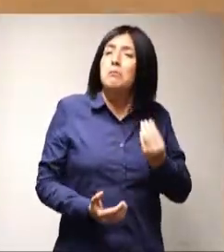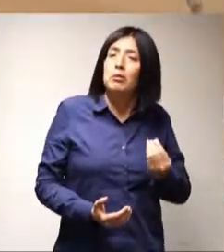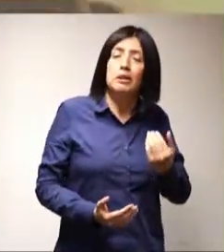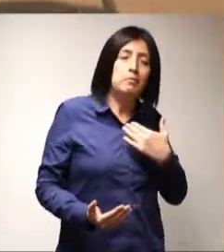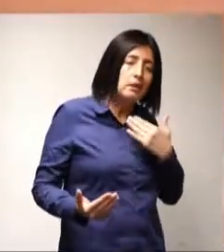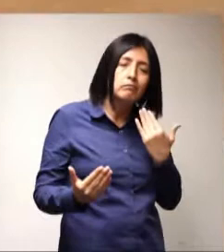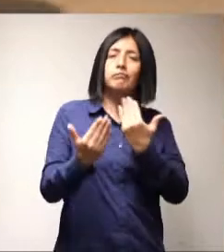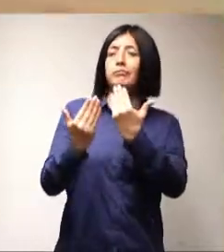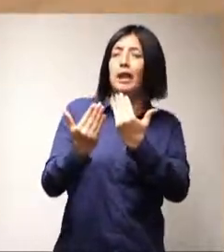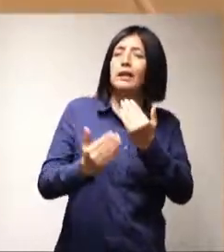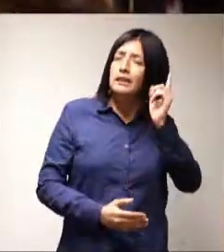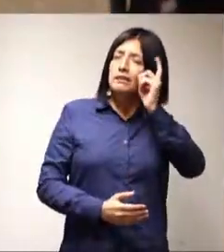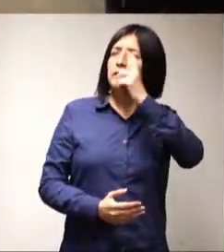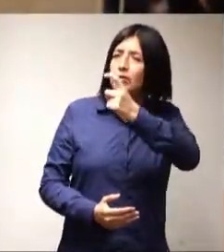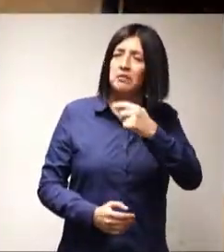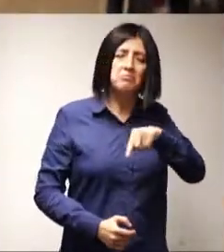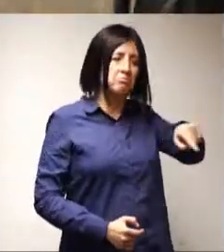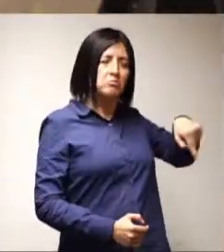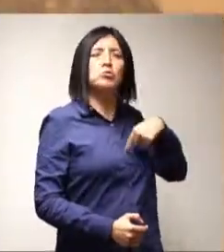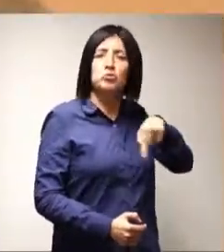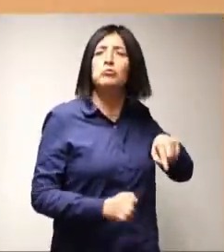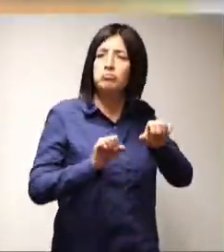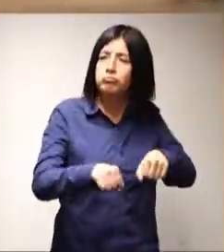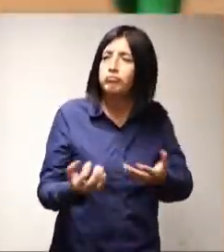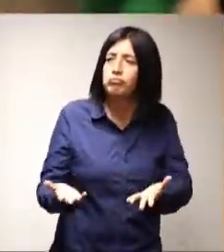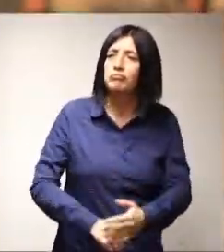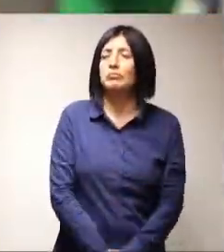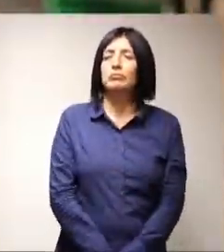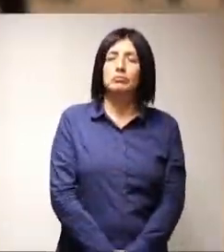Porque para dar la cara a las dificultades estamos nosotros.